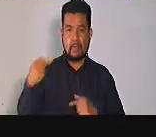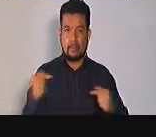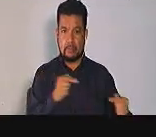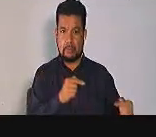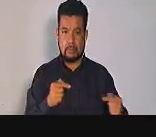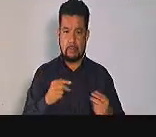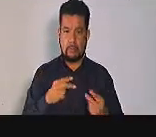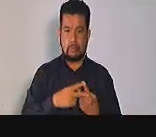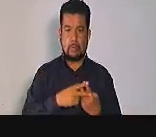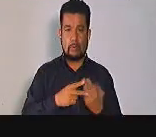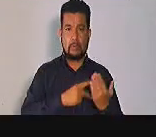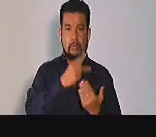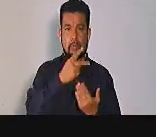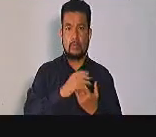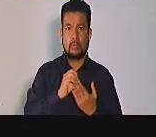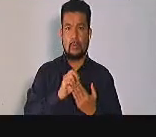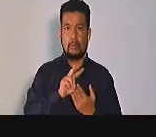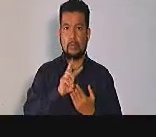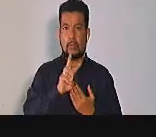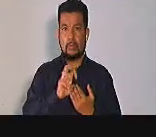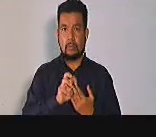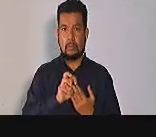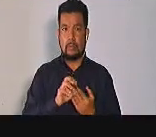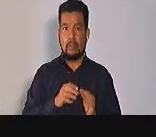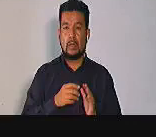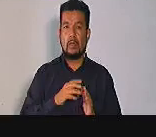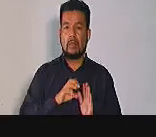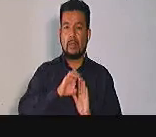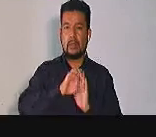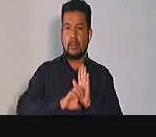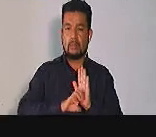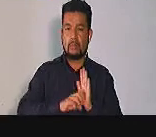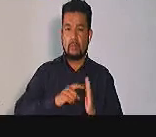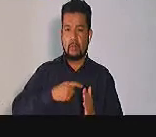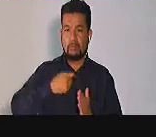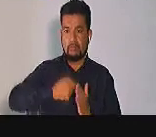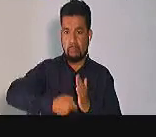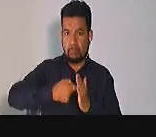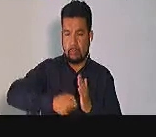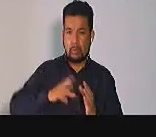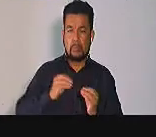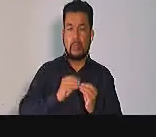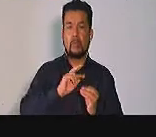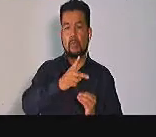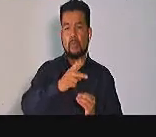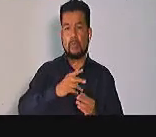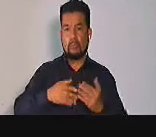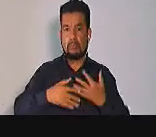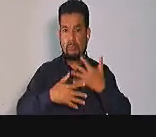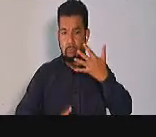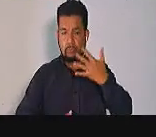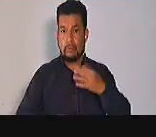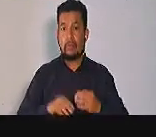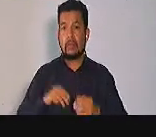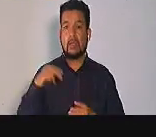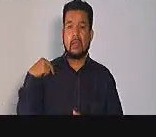número 028, por medio del cual se expide el estatuto de rentas del municipio de Ibagué y se dictan otras disposiciones.